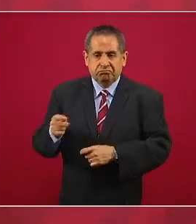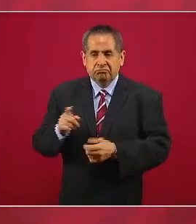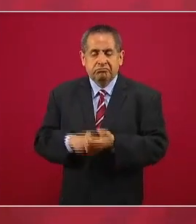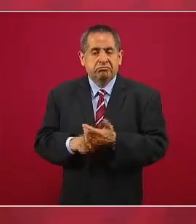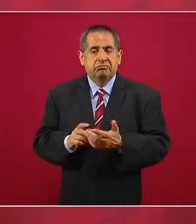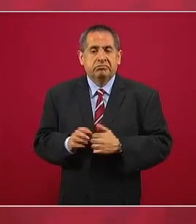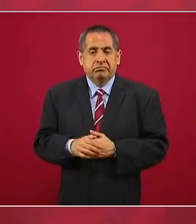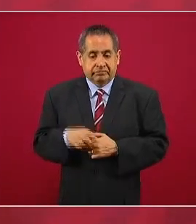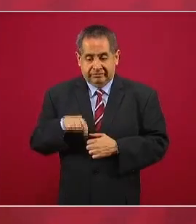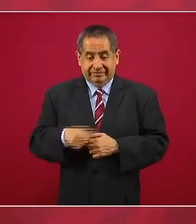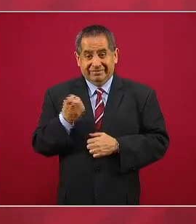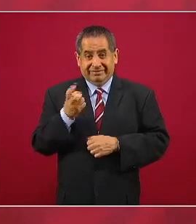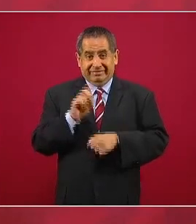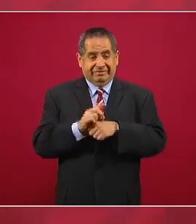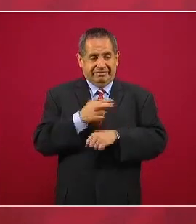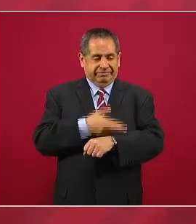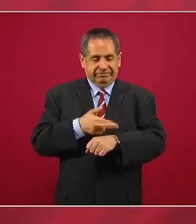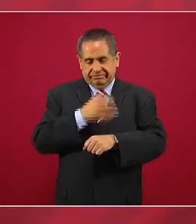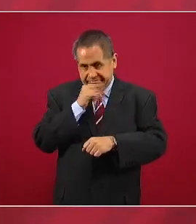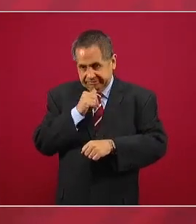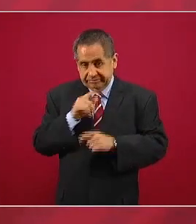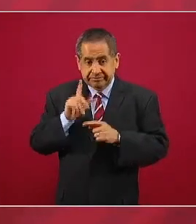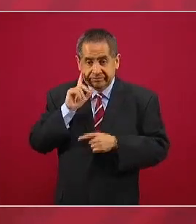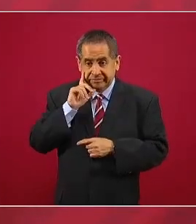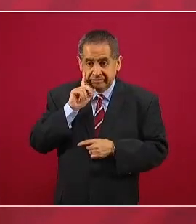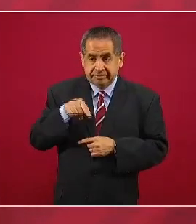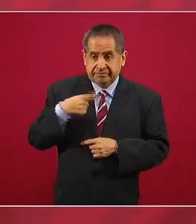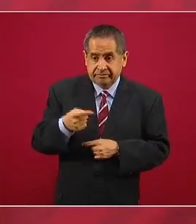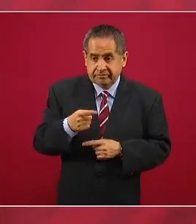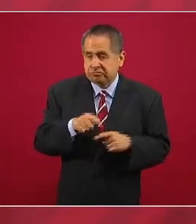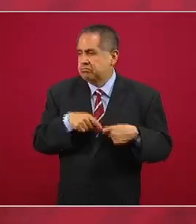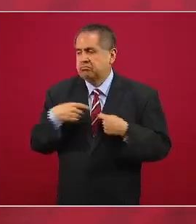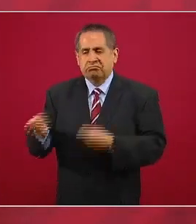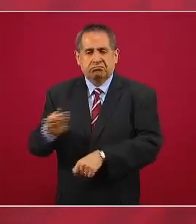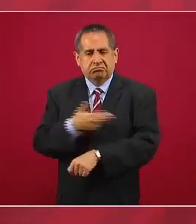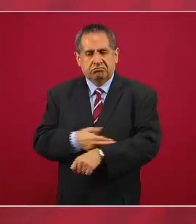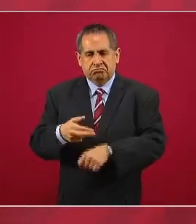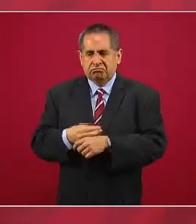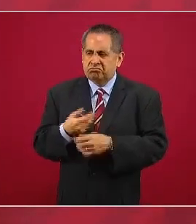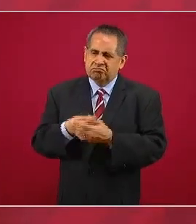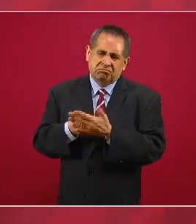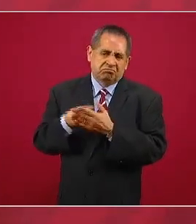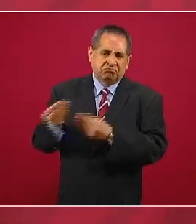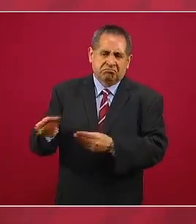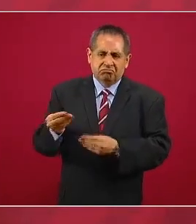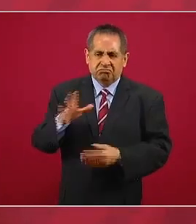No se pudo ese día, pero al día siguiente se entregaron los